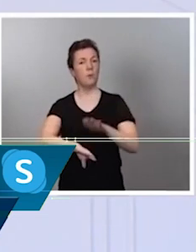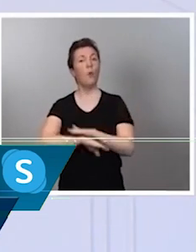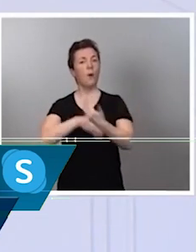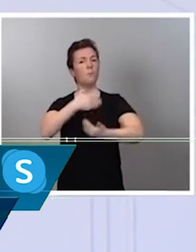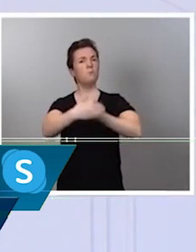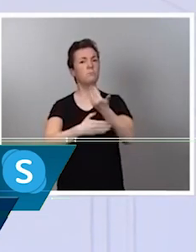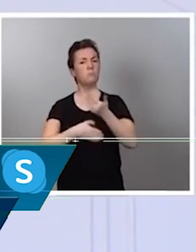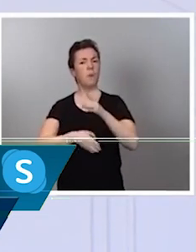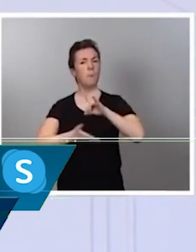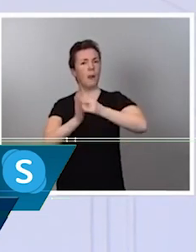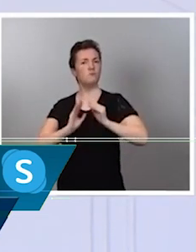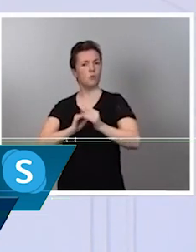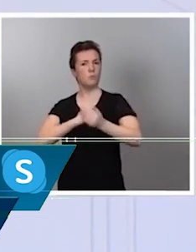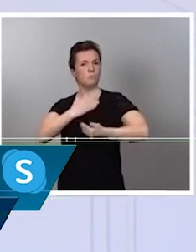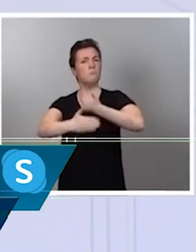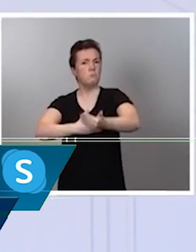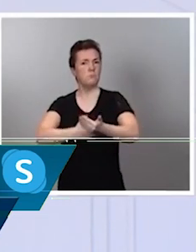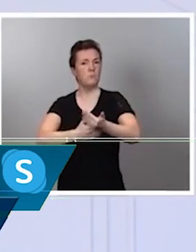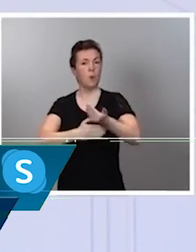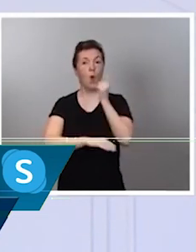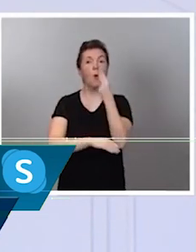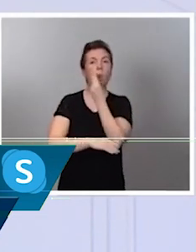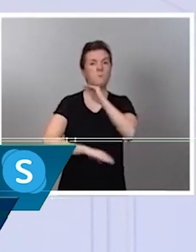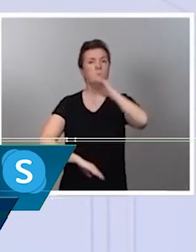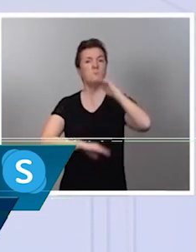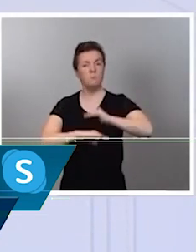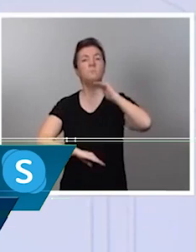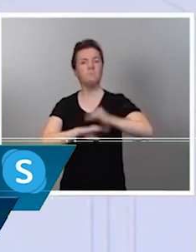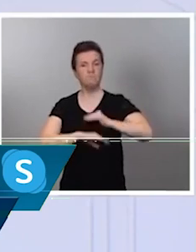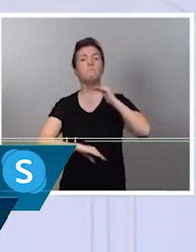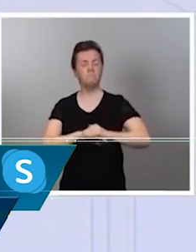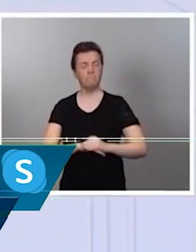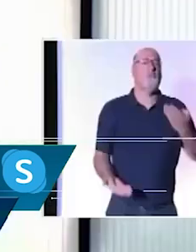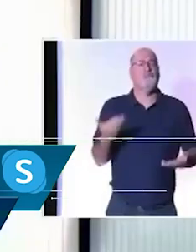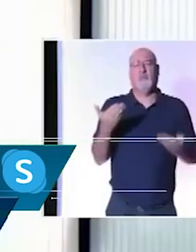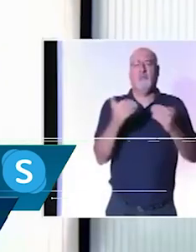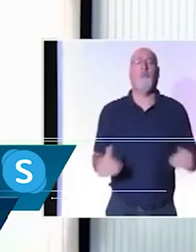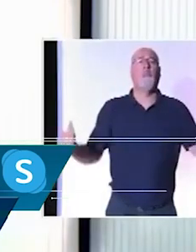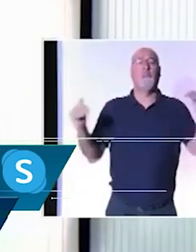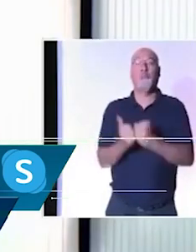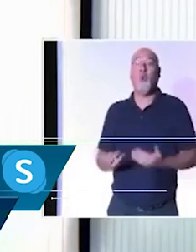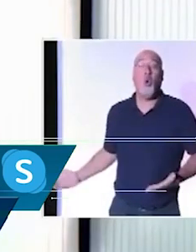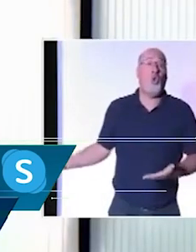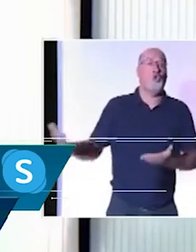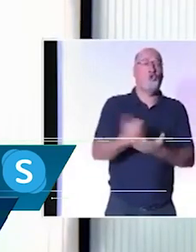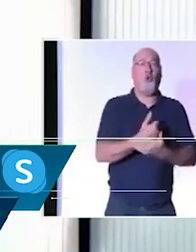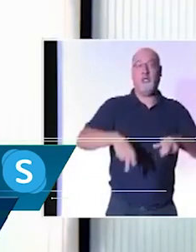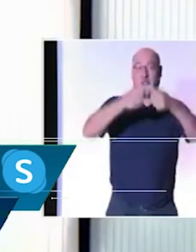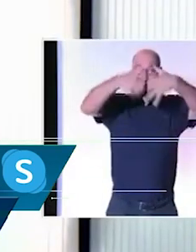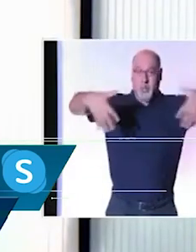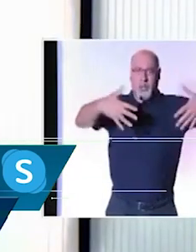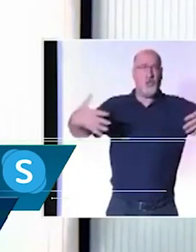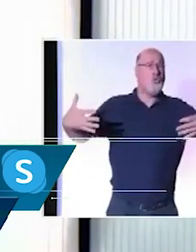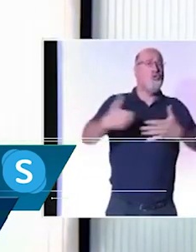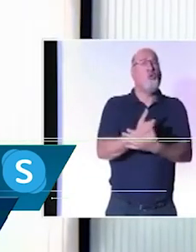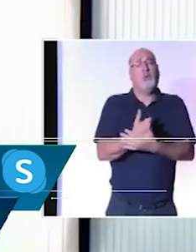cemento armado para decir esas cosas cuando bueno pues solo hay que ver un repaso de lo que ha hecho en este país desde que está en